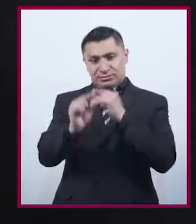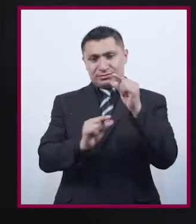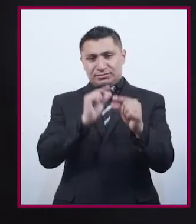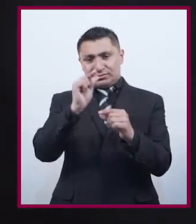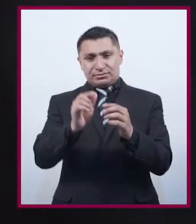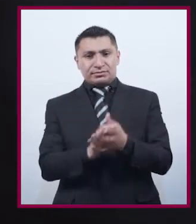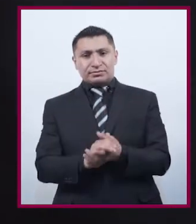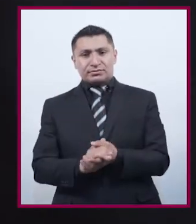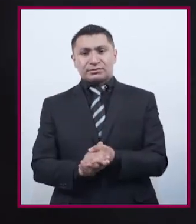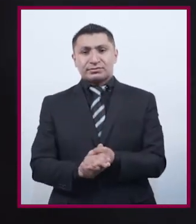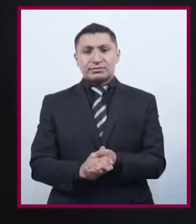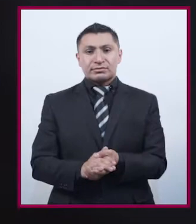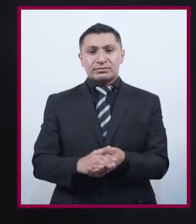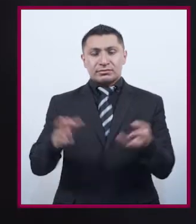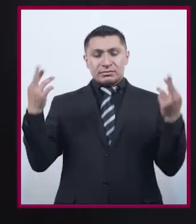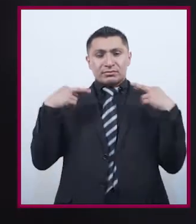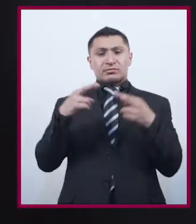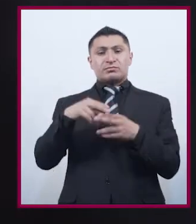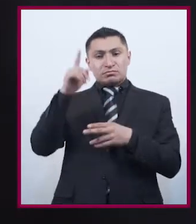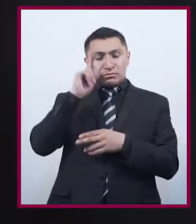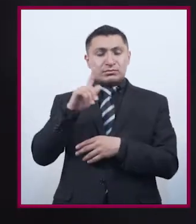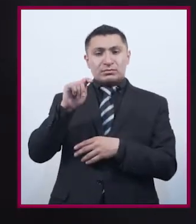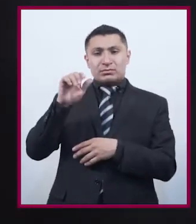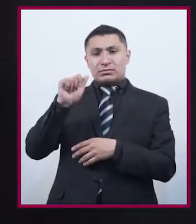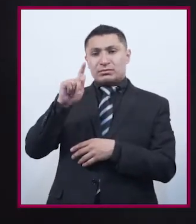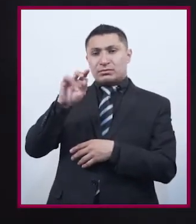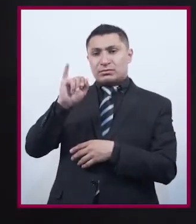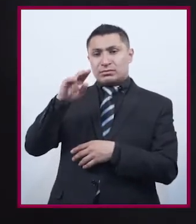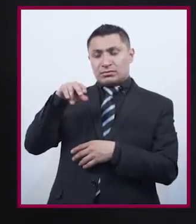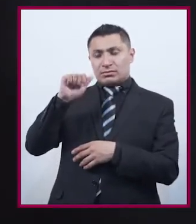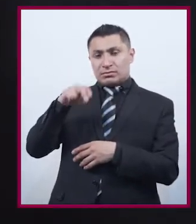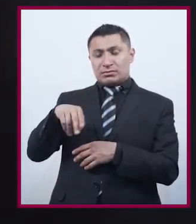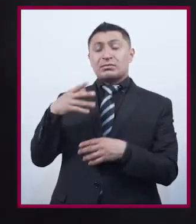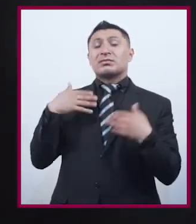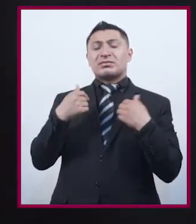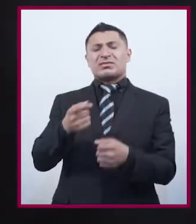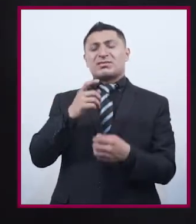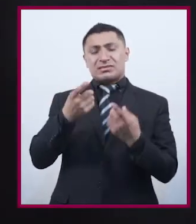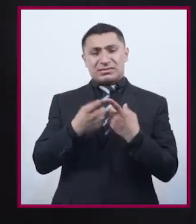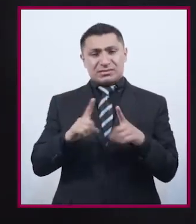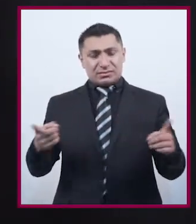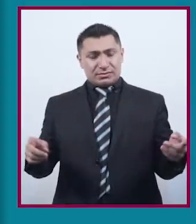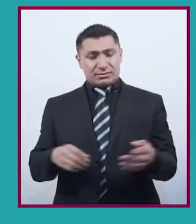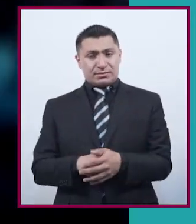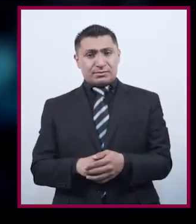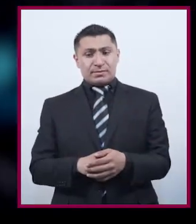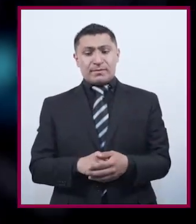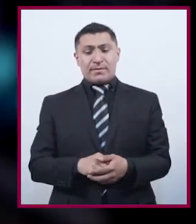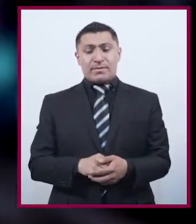partes. La maestra Tatiana Jiménez nos ayudará a comprender mejor este proceso.